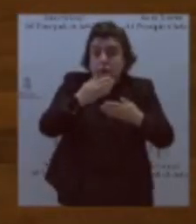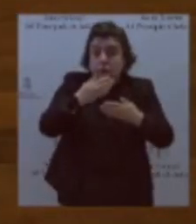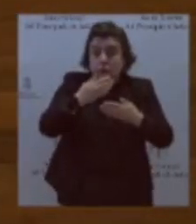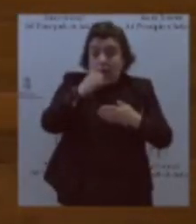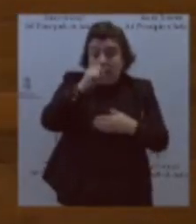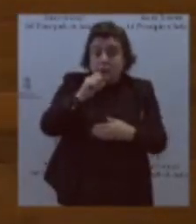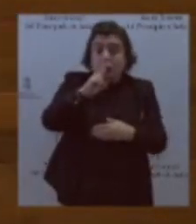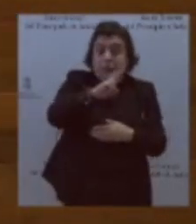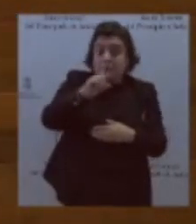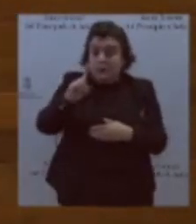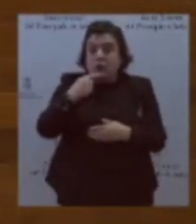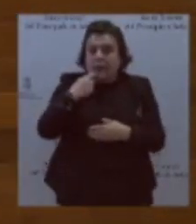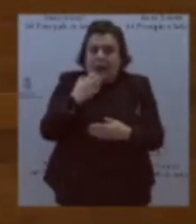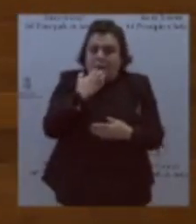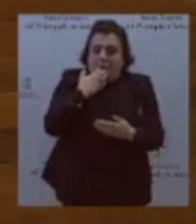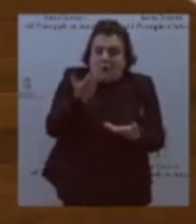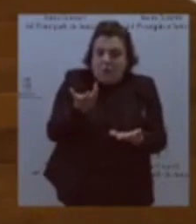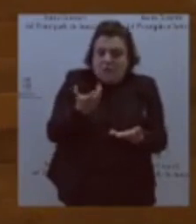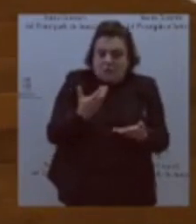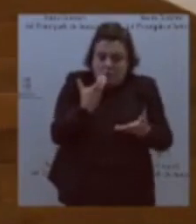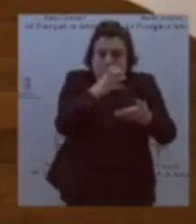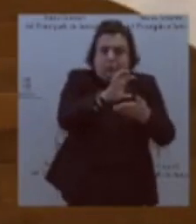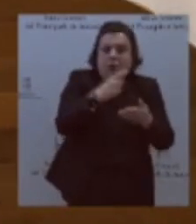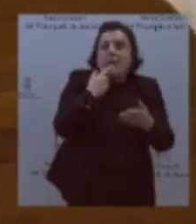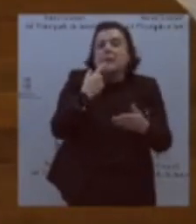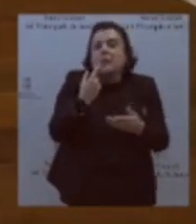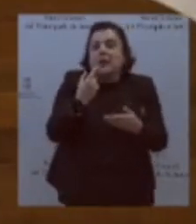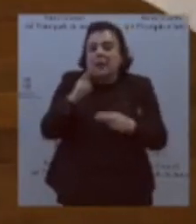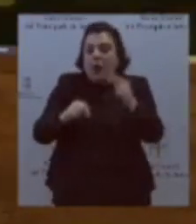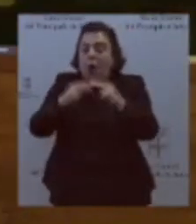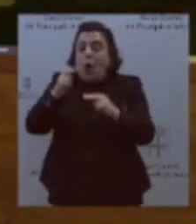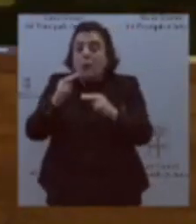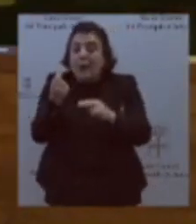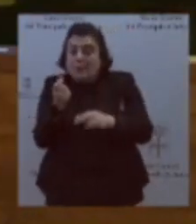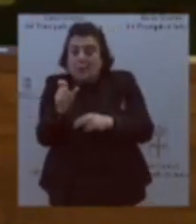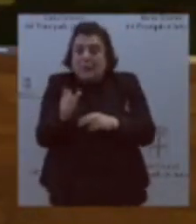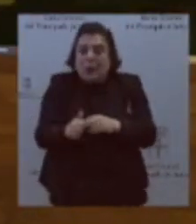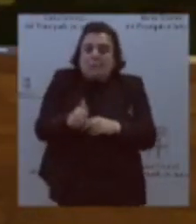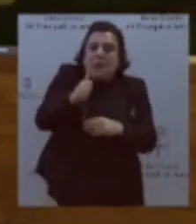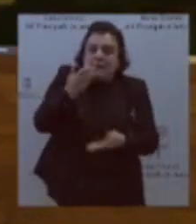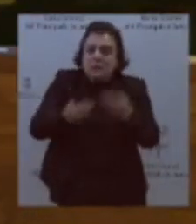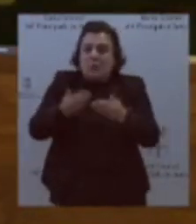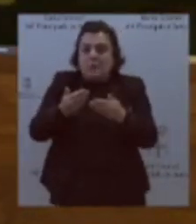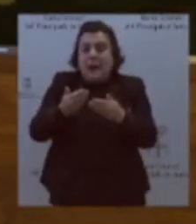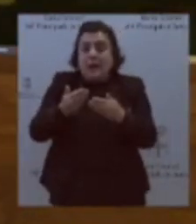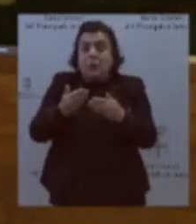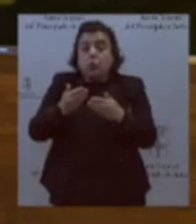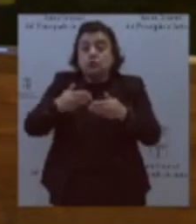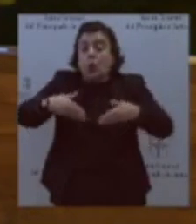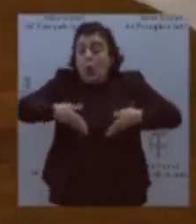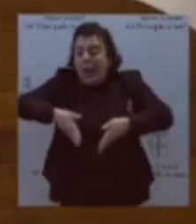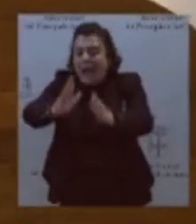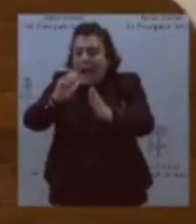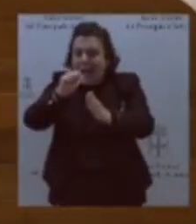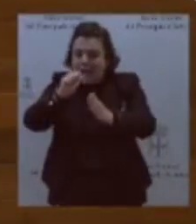que la obra había costado más que hacer el canal de Suez, ¿no? Nuestra gran fuerza de ingeniería hacía que tardásemos más